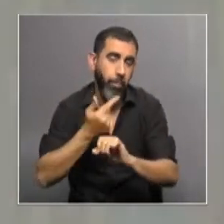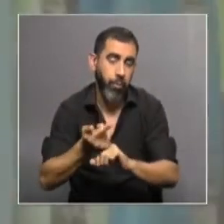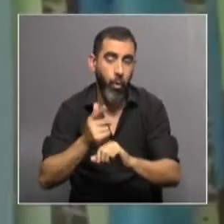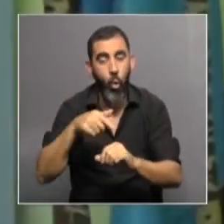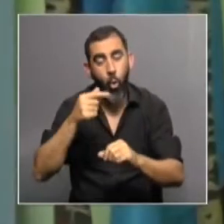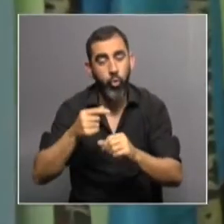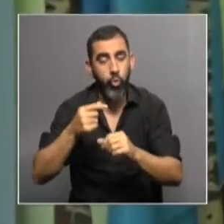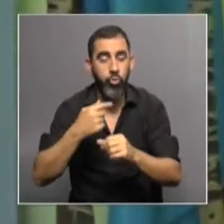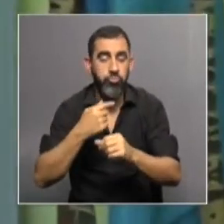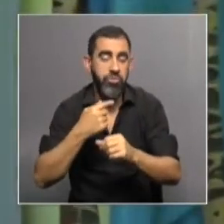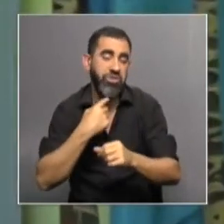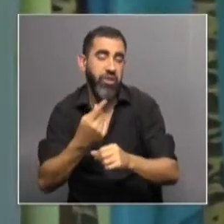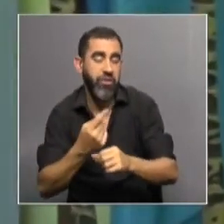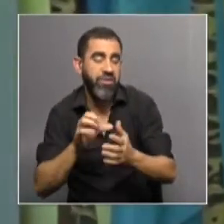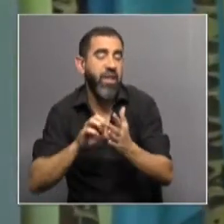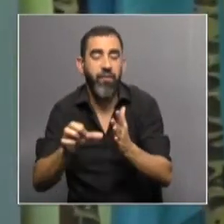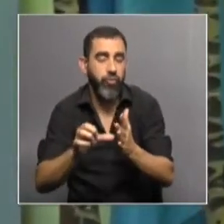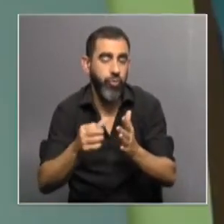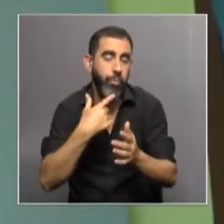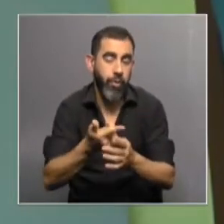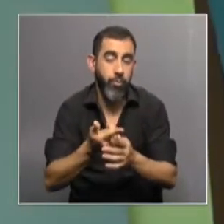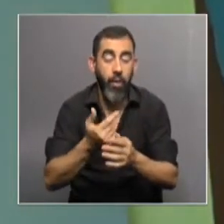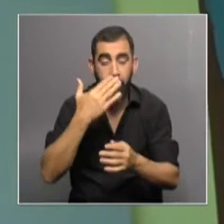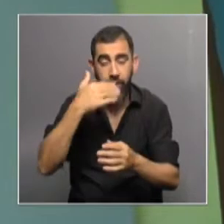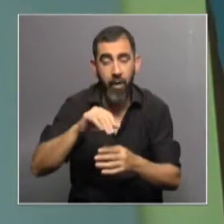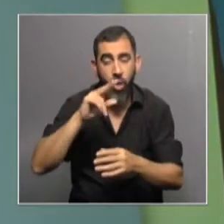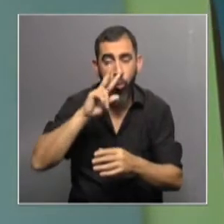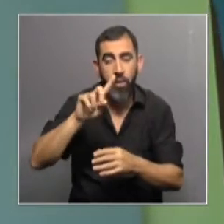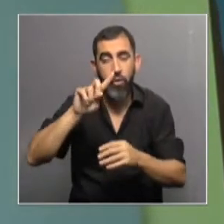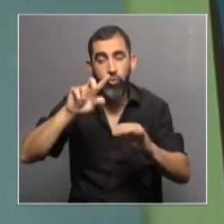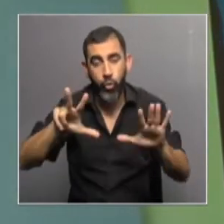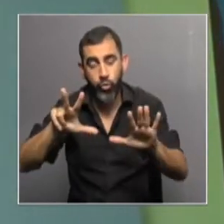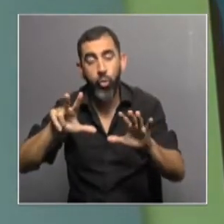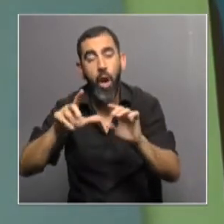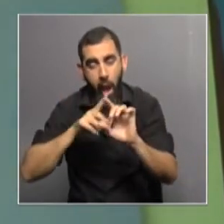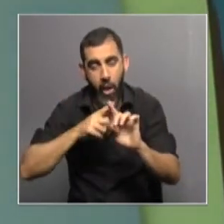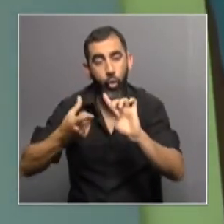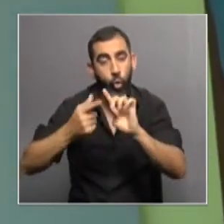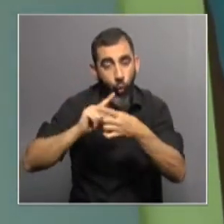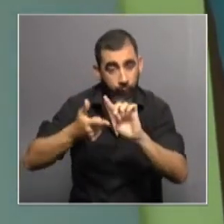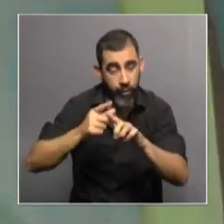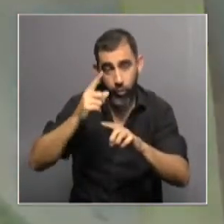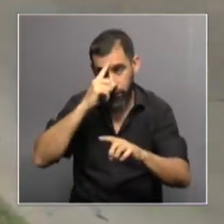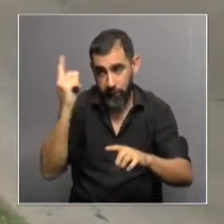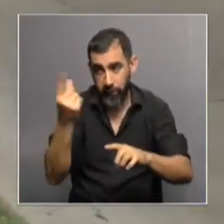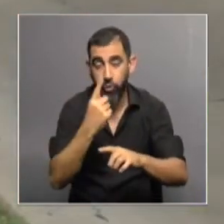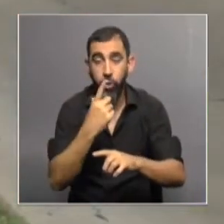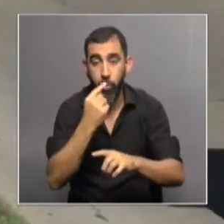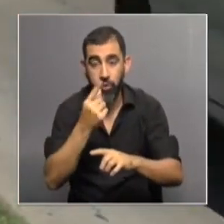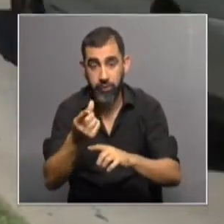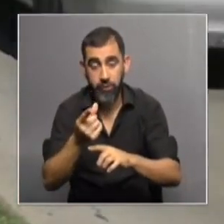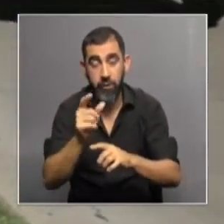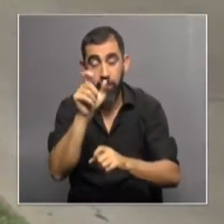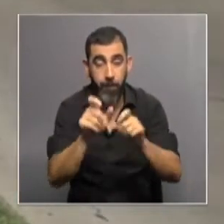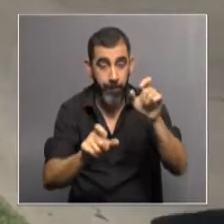otra funcionalidad y es por ello que a finales del 2018 logramos hacer un convenio con Interpol con el departamento de